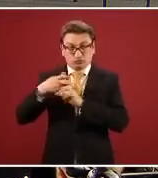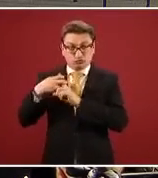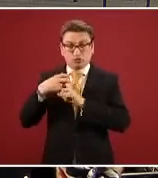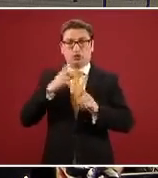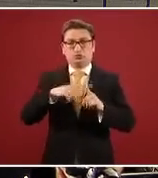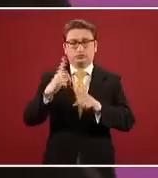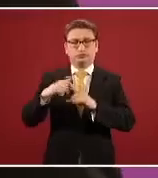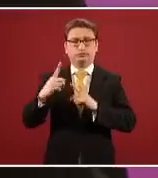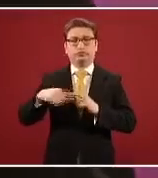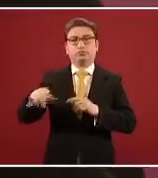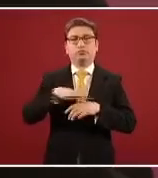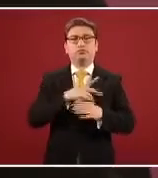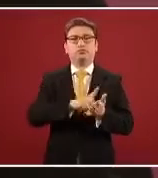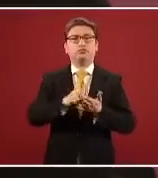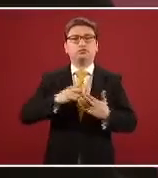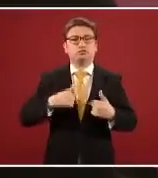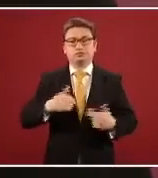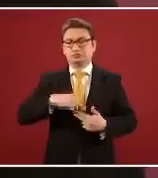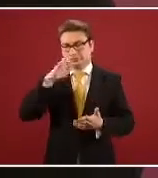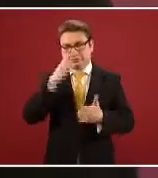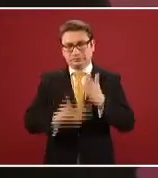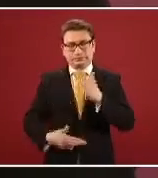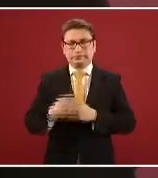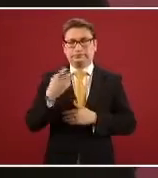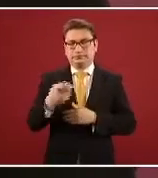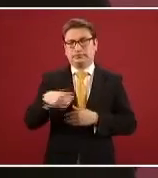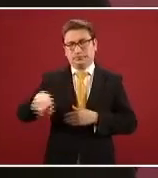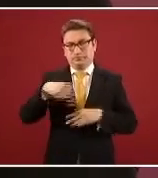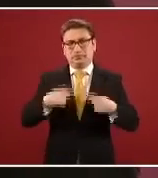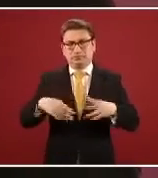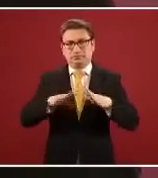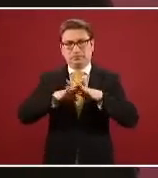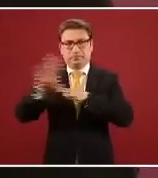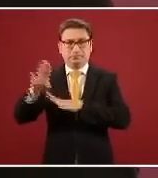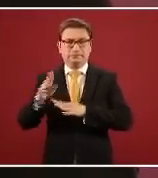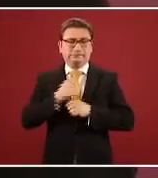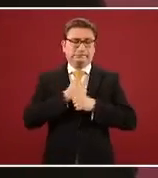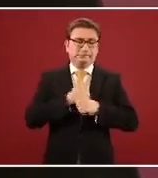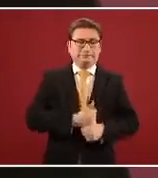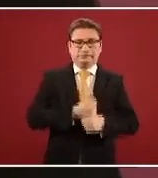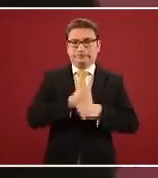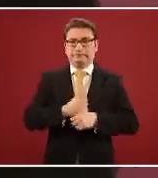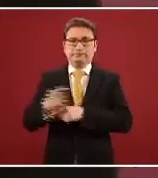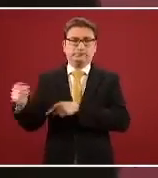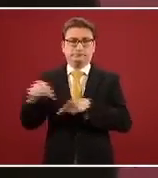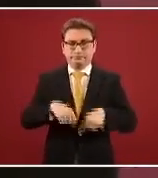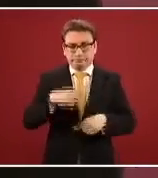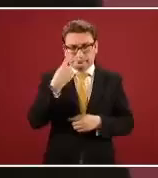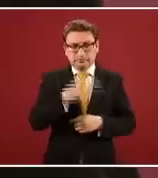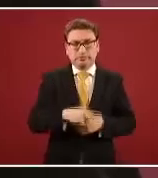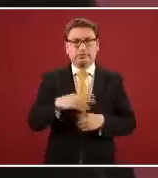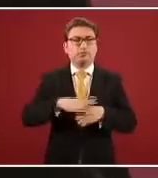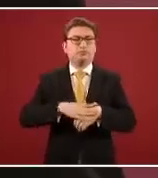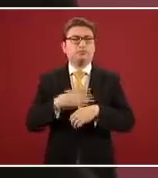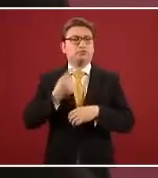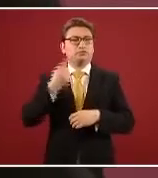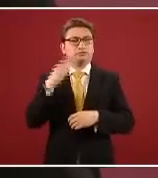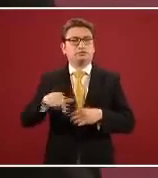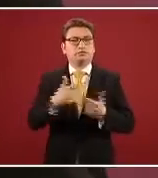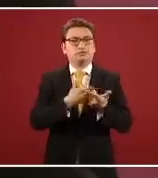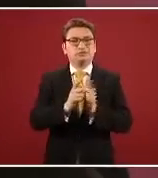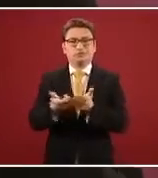graves violaciones a derechos humanos que sufrían las personas que migraban en México, particularmente a partir de los